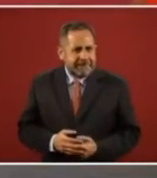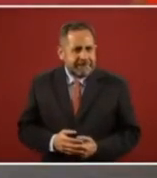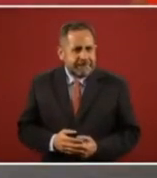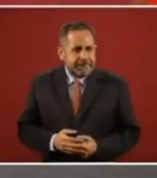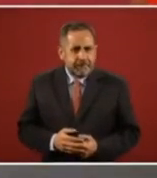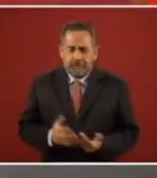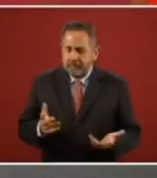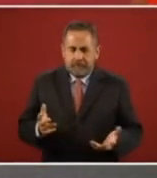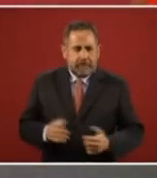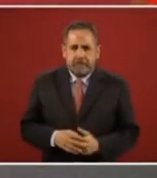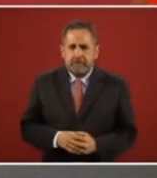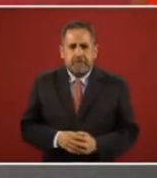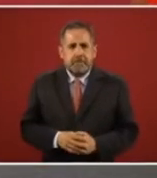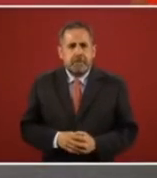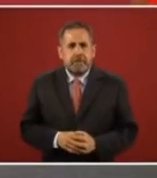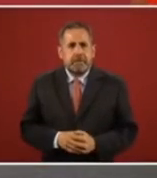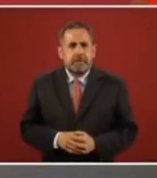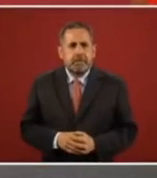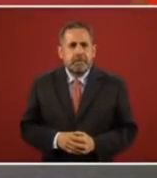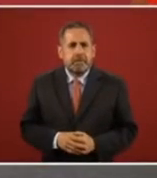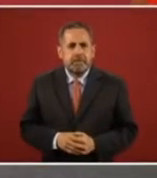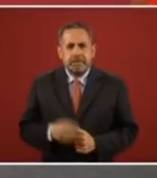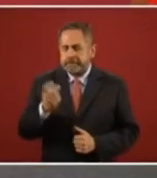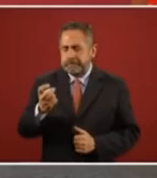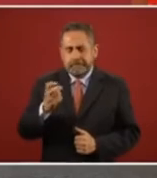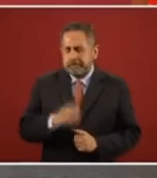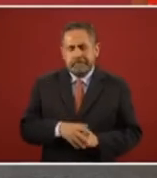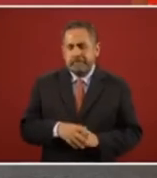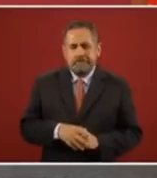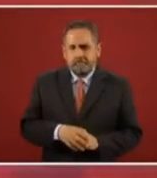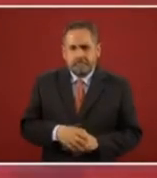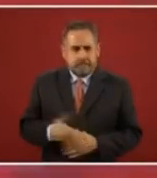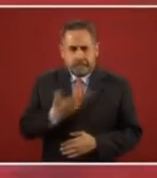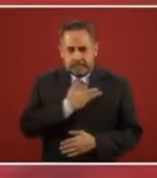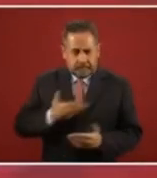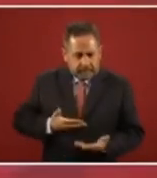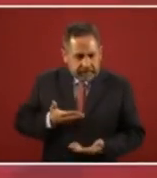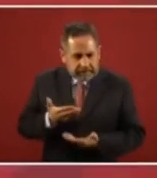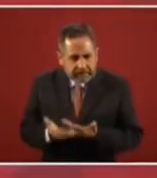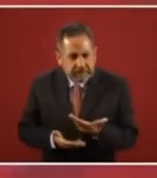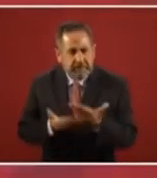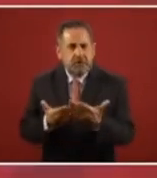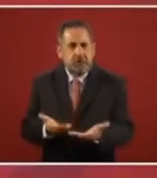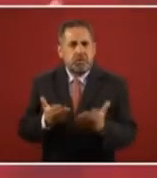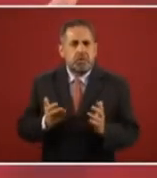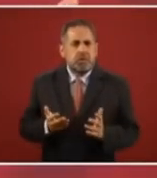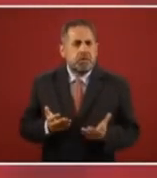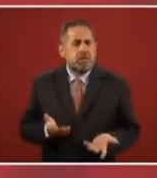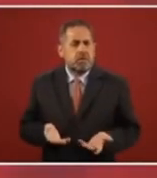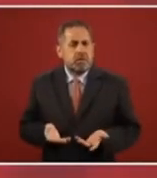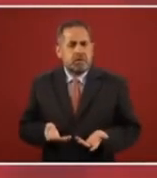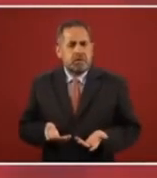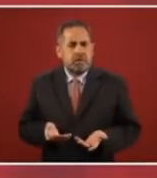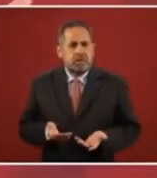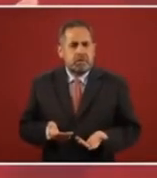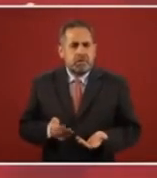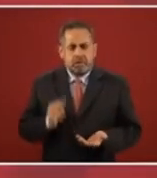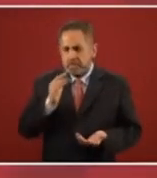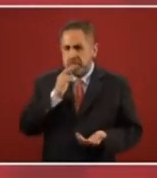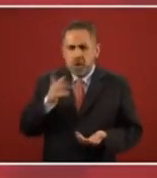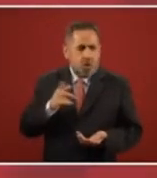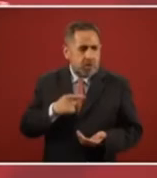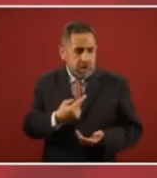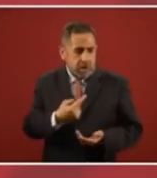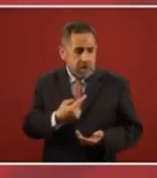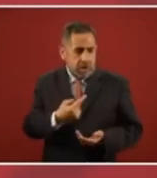este es un gran servicio es decir pues este nos